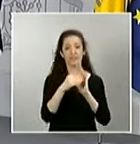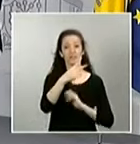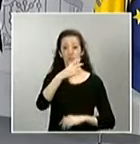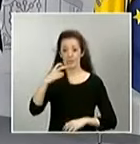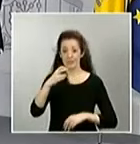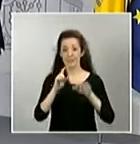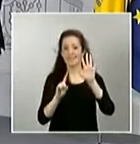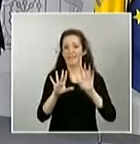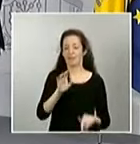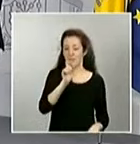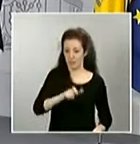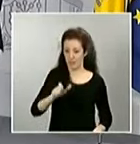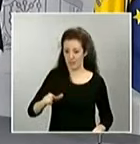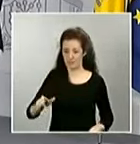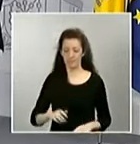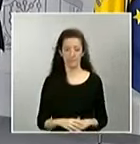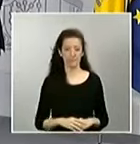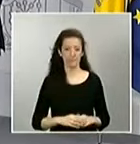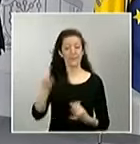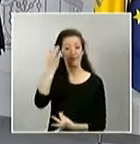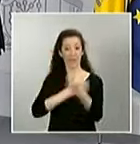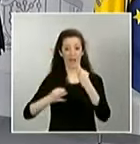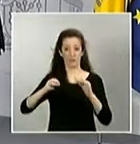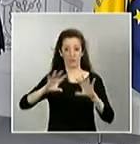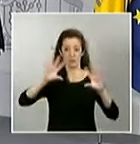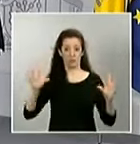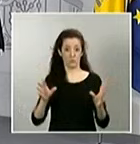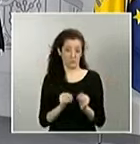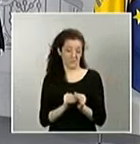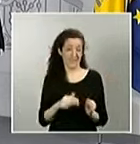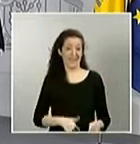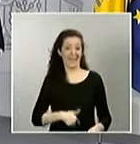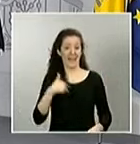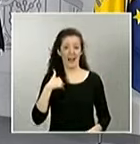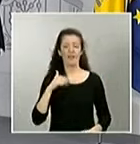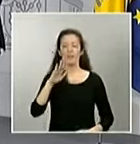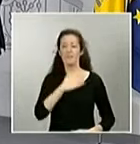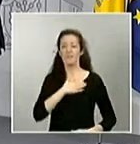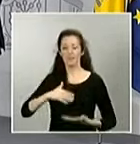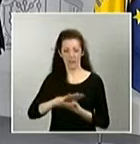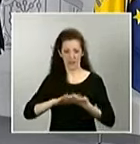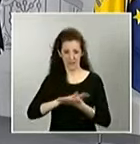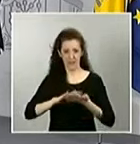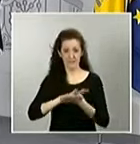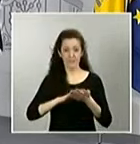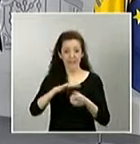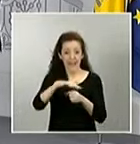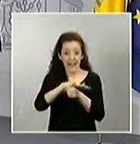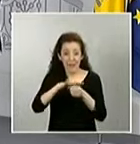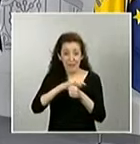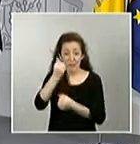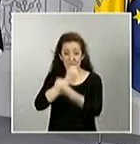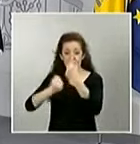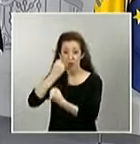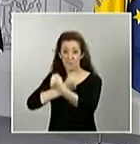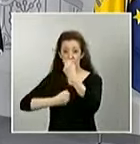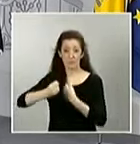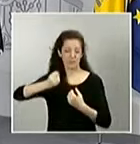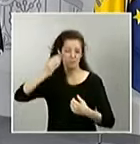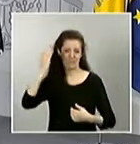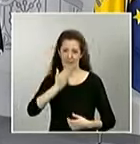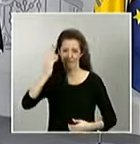Si bien el dato es global, me gustaría detenerme en los sectores económicos que salen agitados de esta